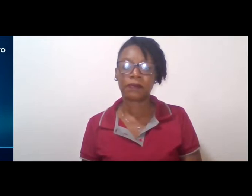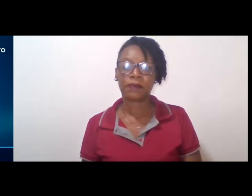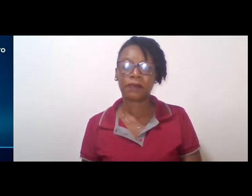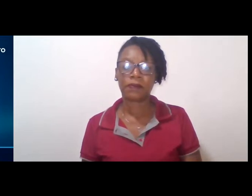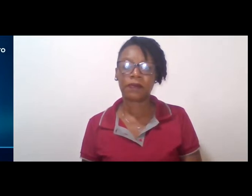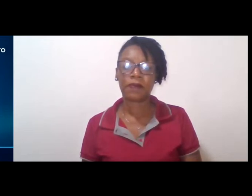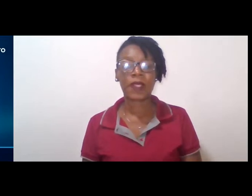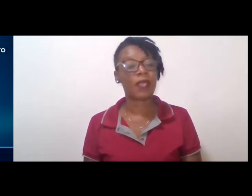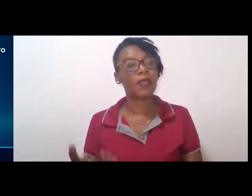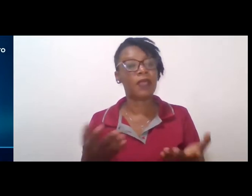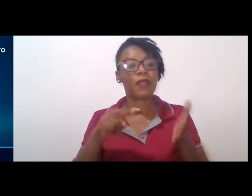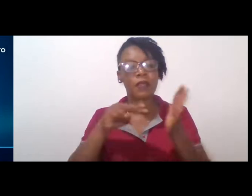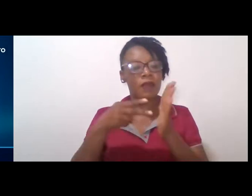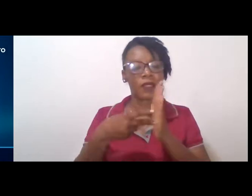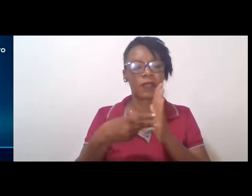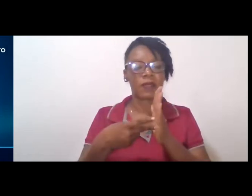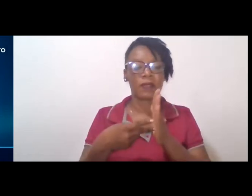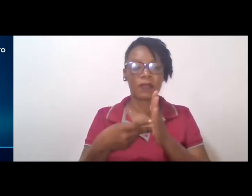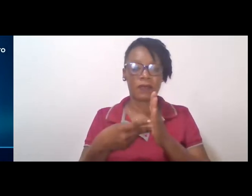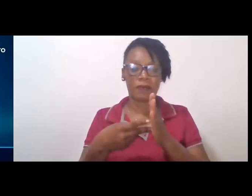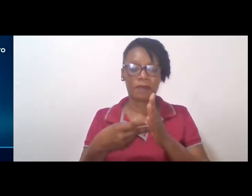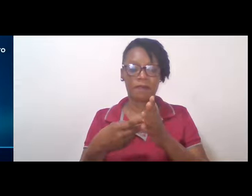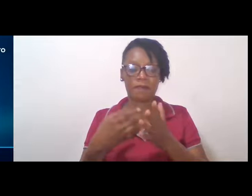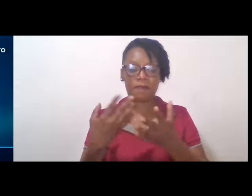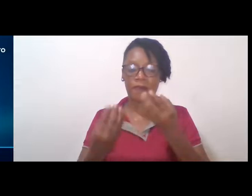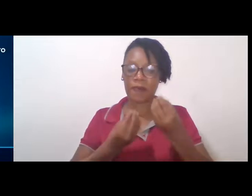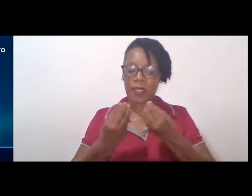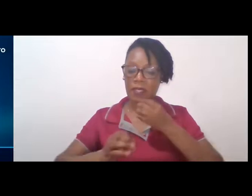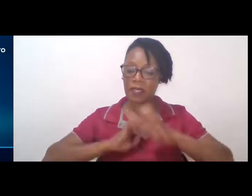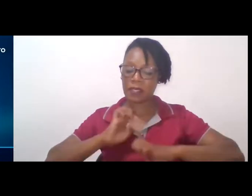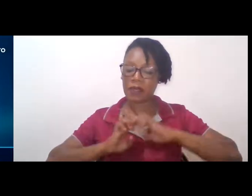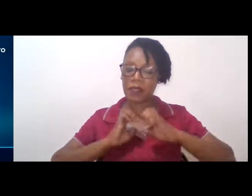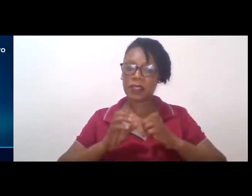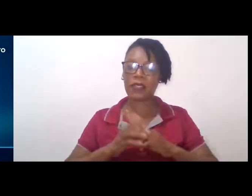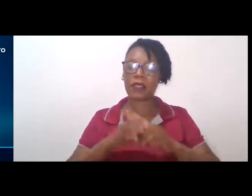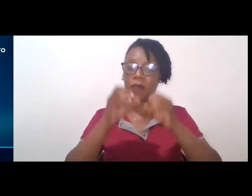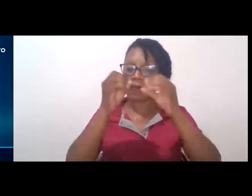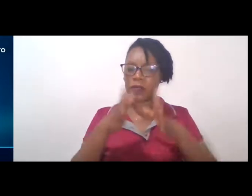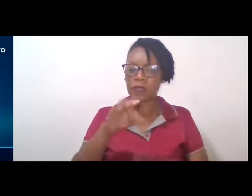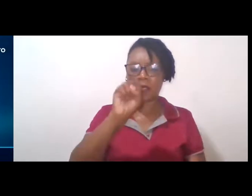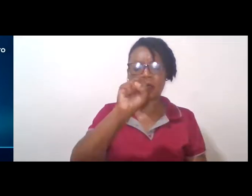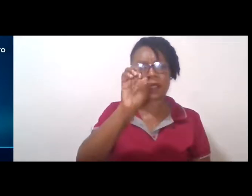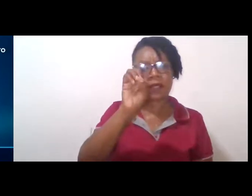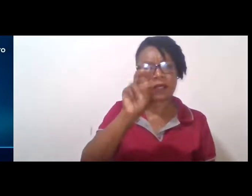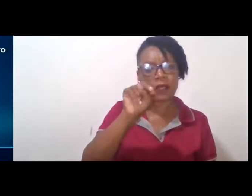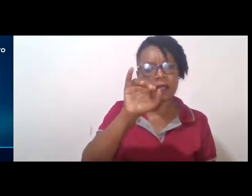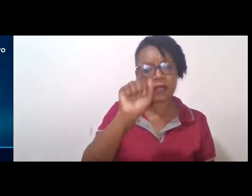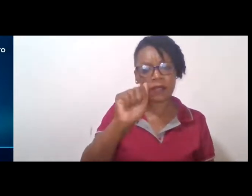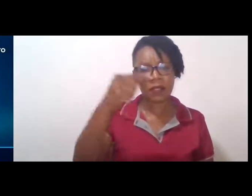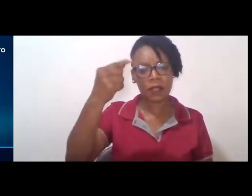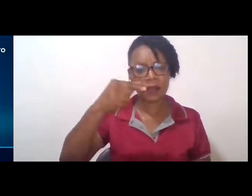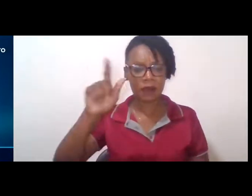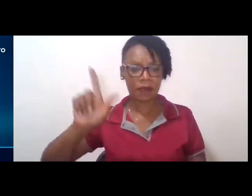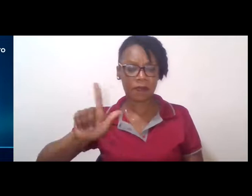Con respecto de las emociones, doctora Delali Campbell, la misma profesora Sonia Guevara López dice que